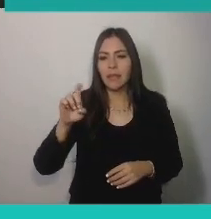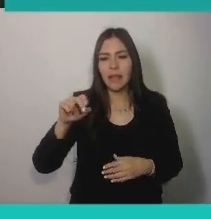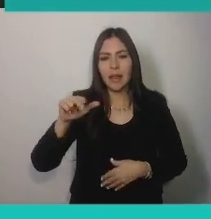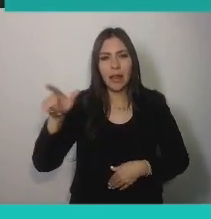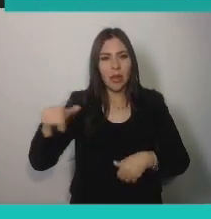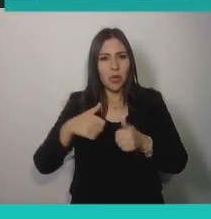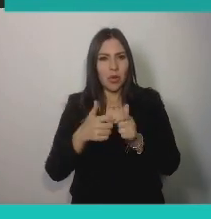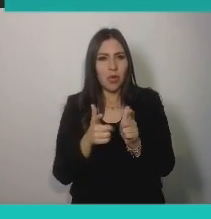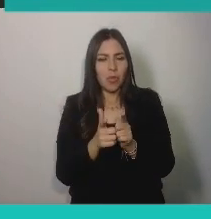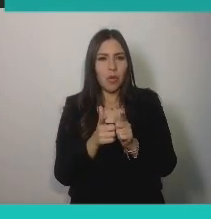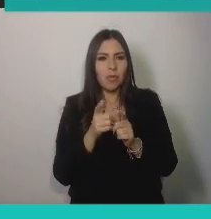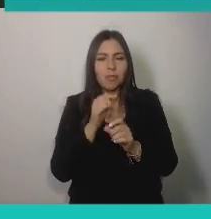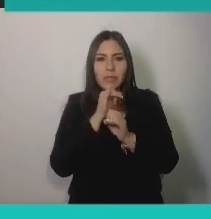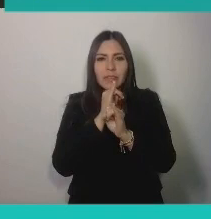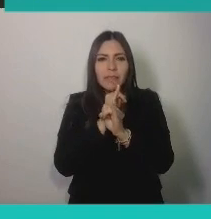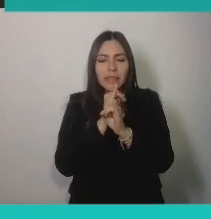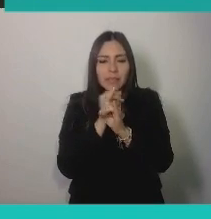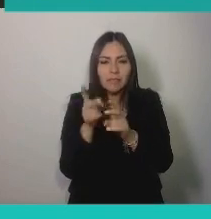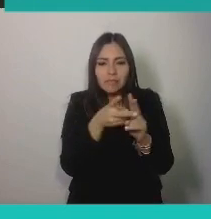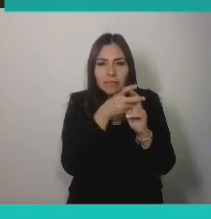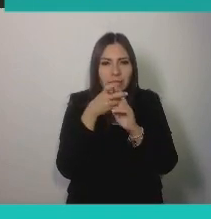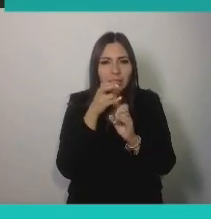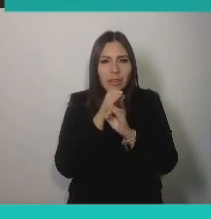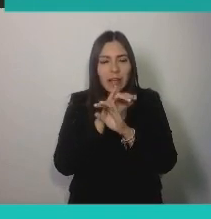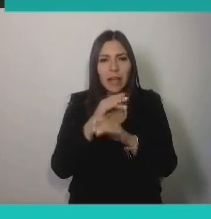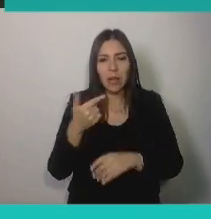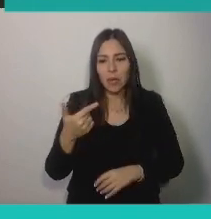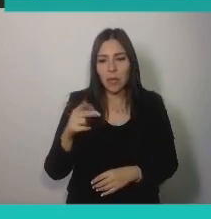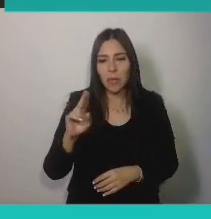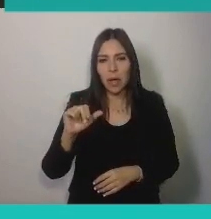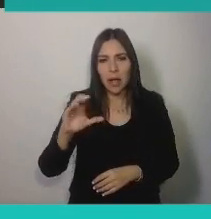Guacamaya, ha dejado ver la impunidad en la comisión